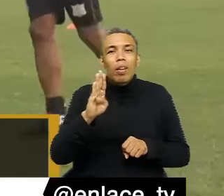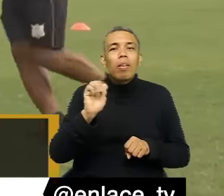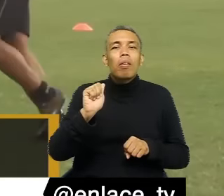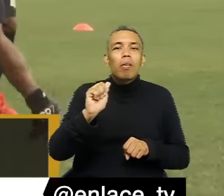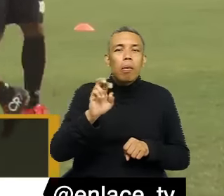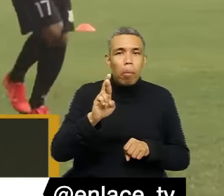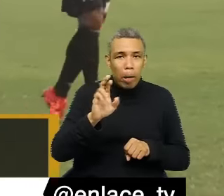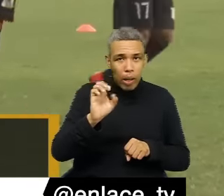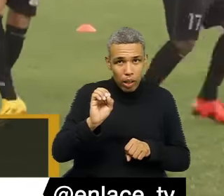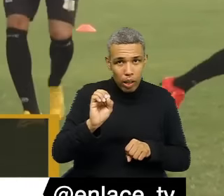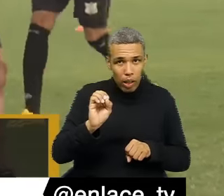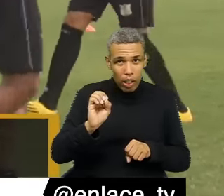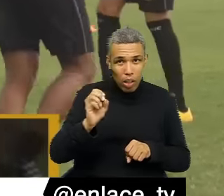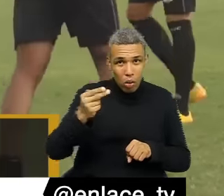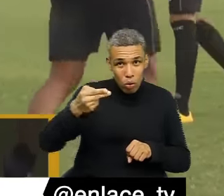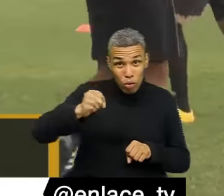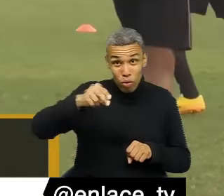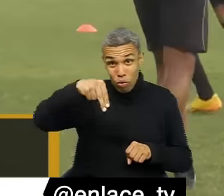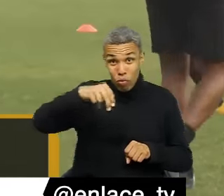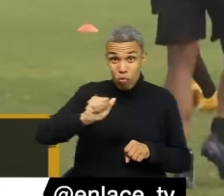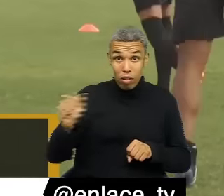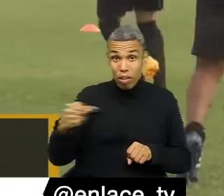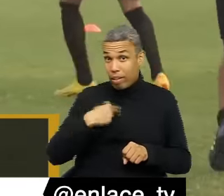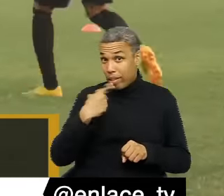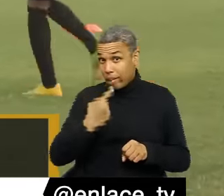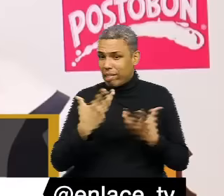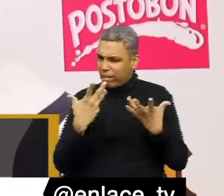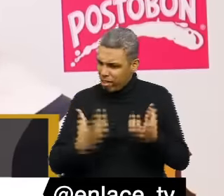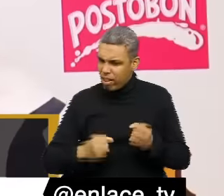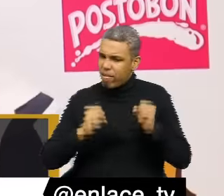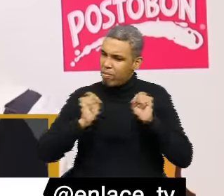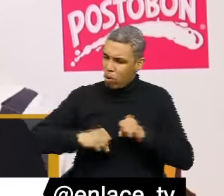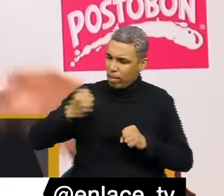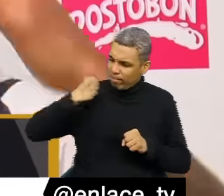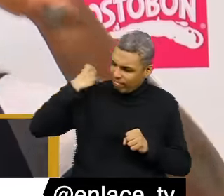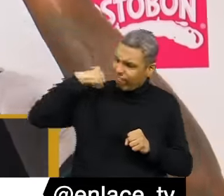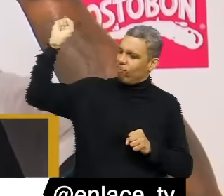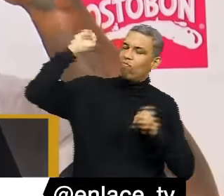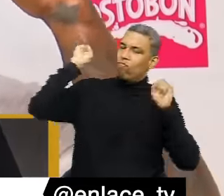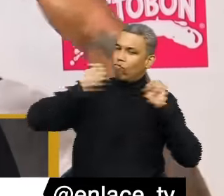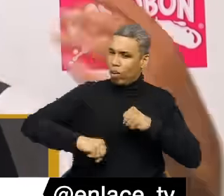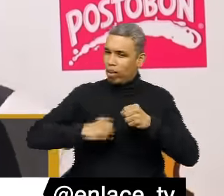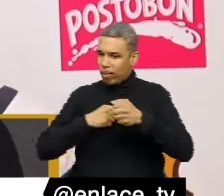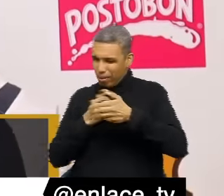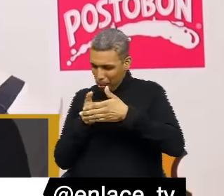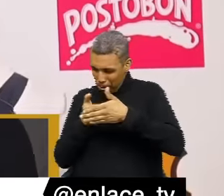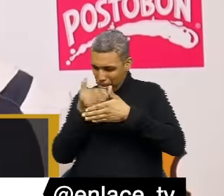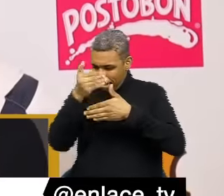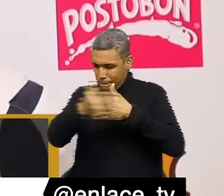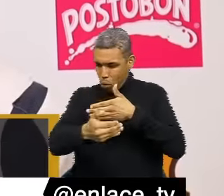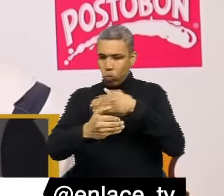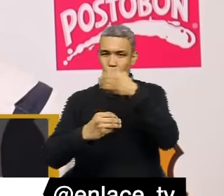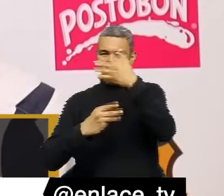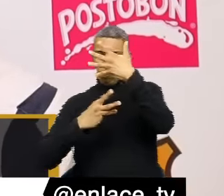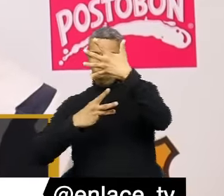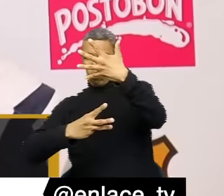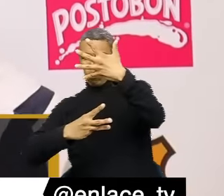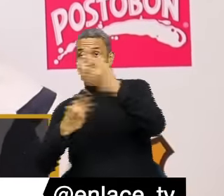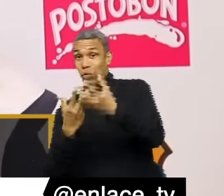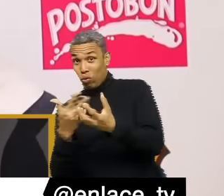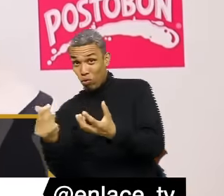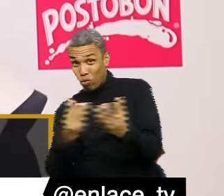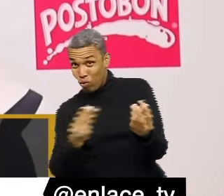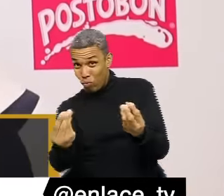y trabajarán más duro que nunca para lograr el objetivo. Es un partido donde